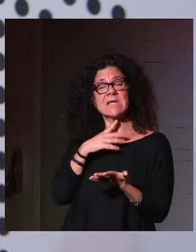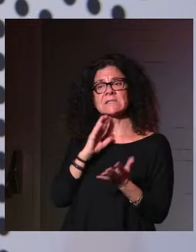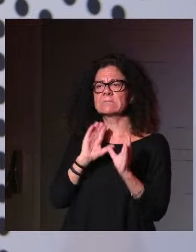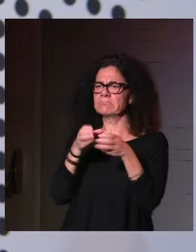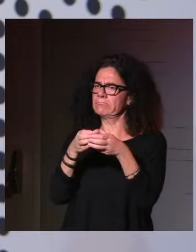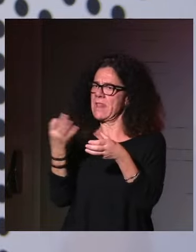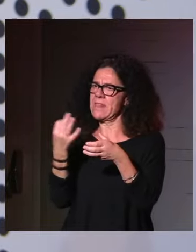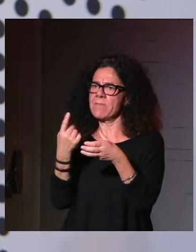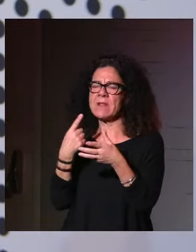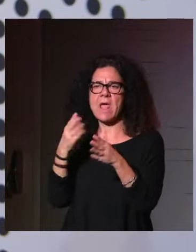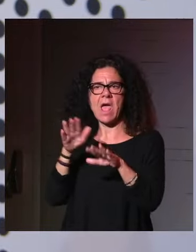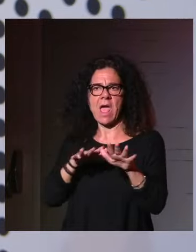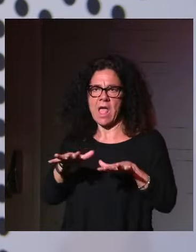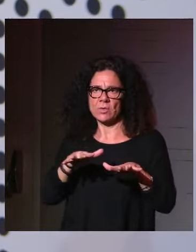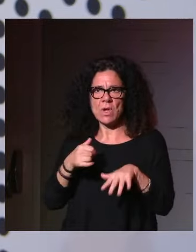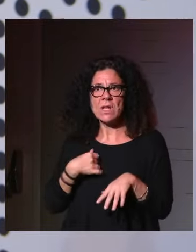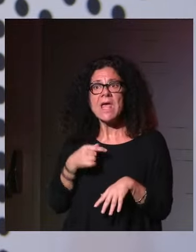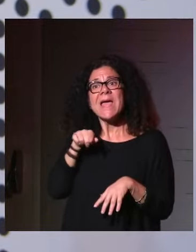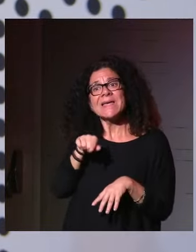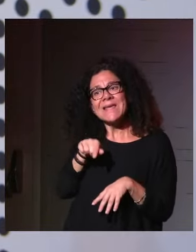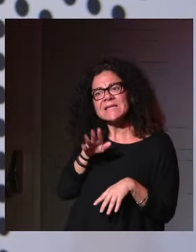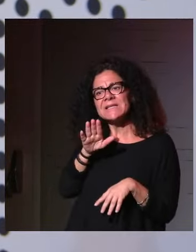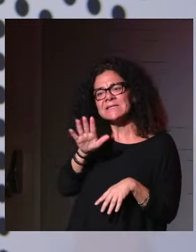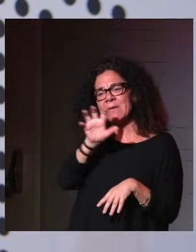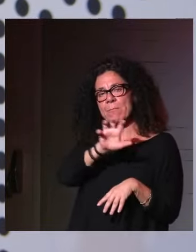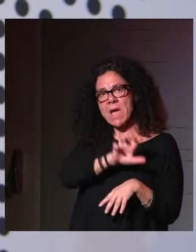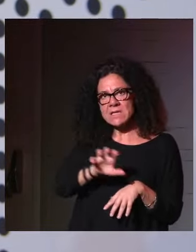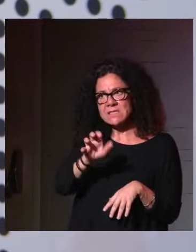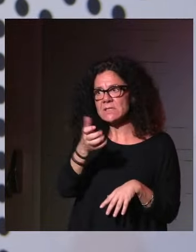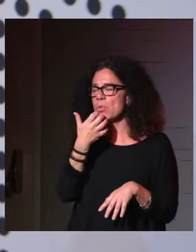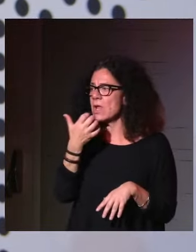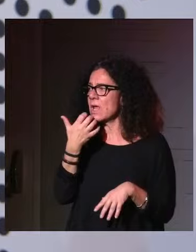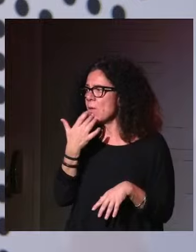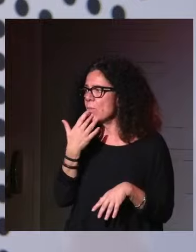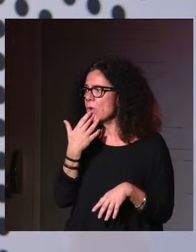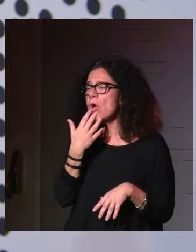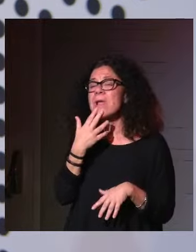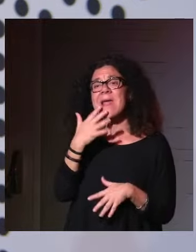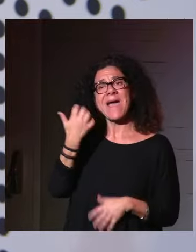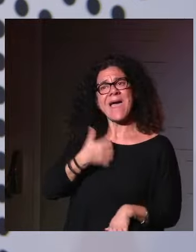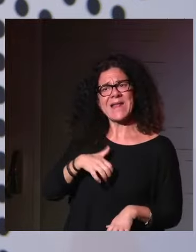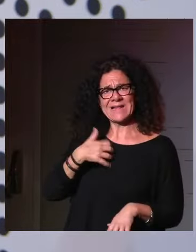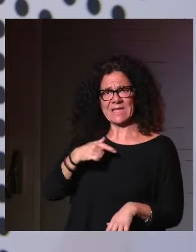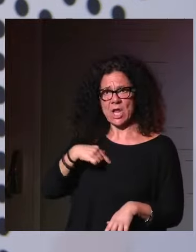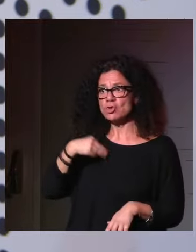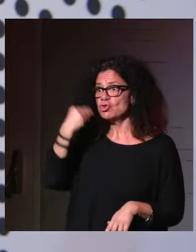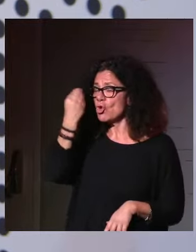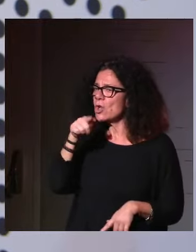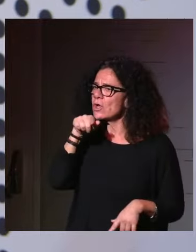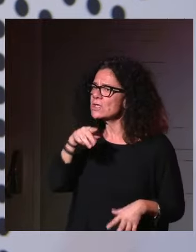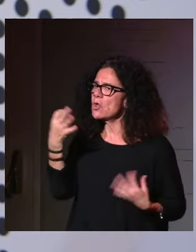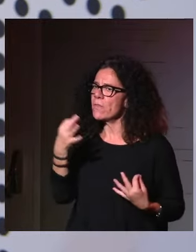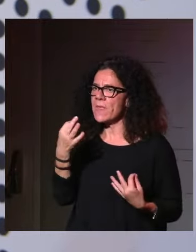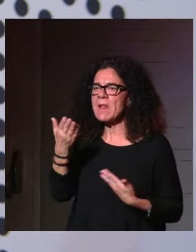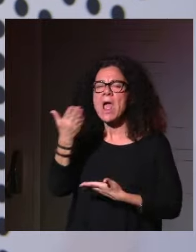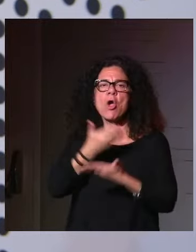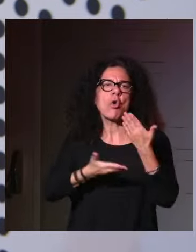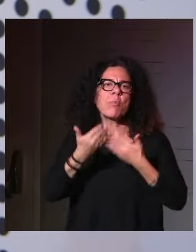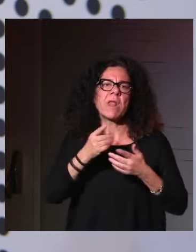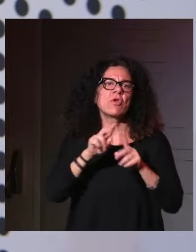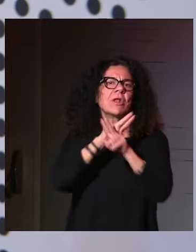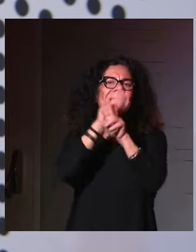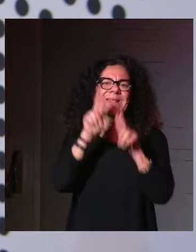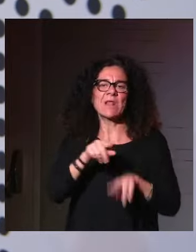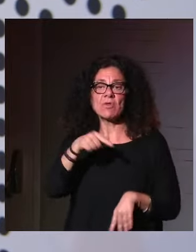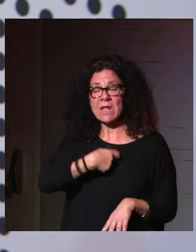que actuar Pero en países donde esas redacciones quedan devastadas como ha pasado en Argentina yo creo que tiene que actuar la cooperación internacional